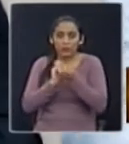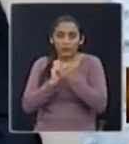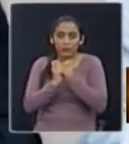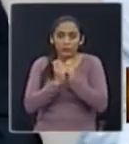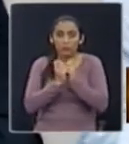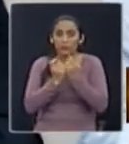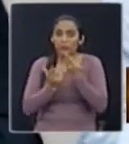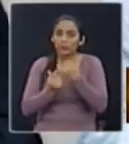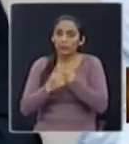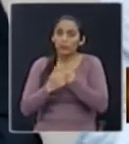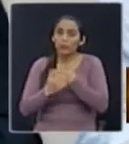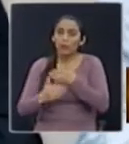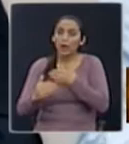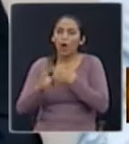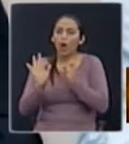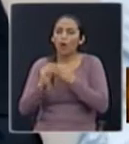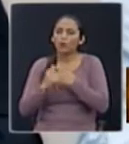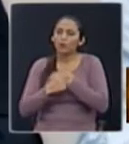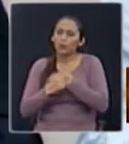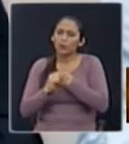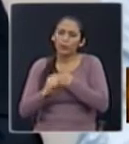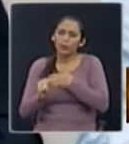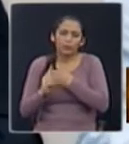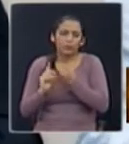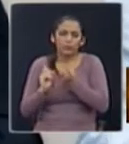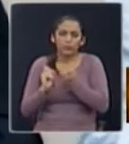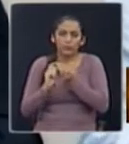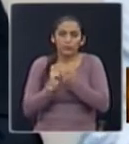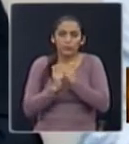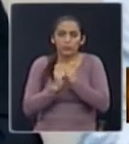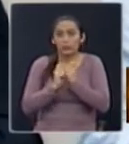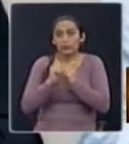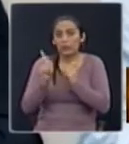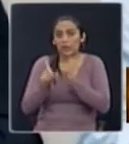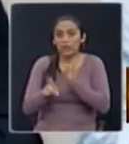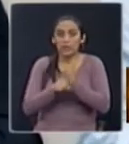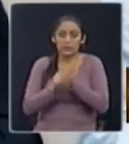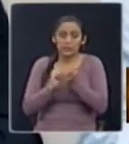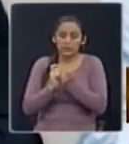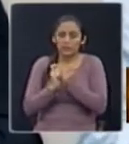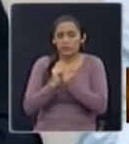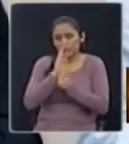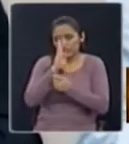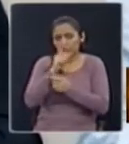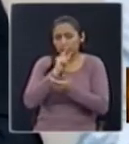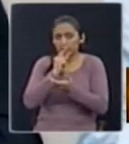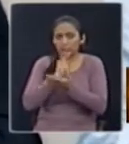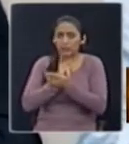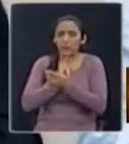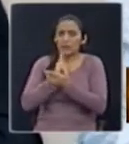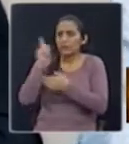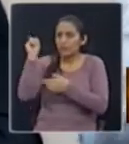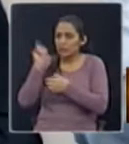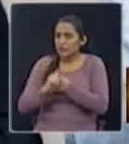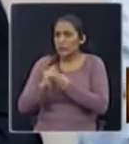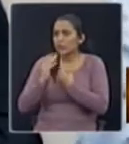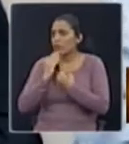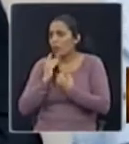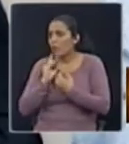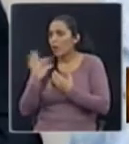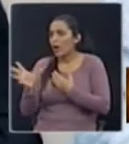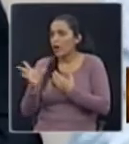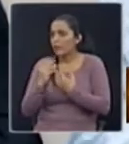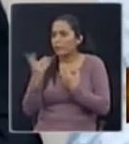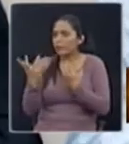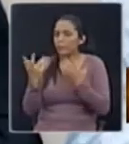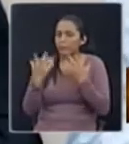largo plazo, pero la ley es dinámica, la ley tiene que irse modificando conforme las necesidades de la sociedad y sobre todo en este